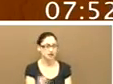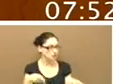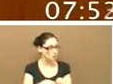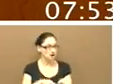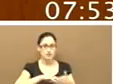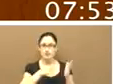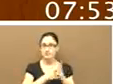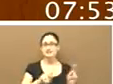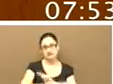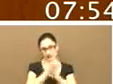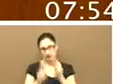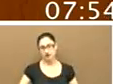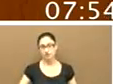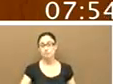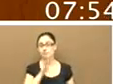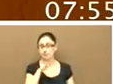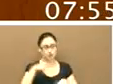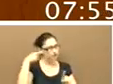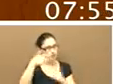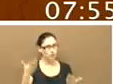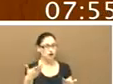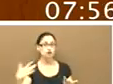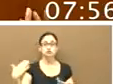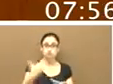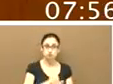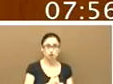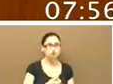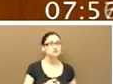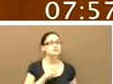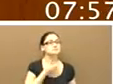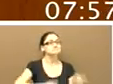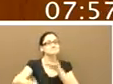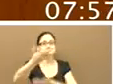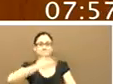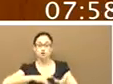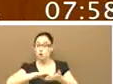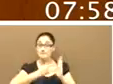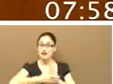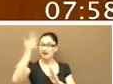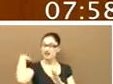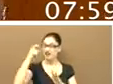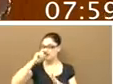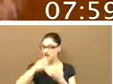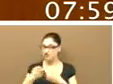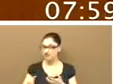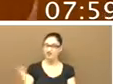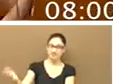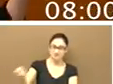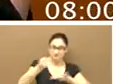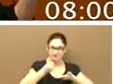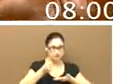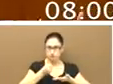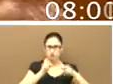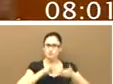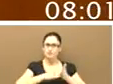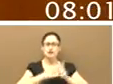internacionalización para que todos podamos aportar no heredar un plan pasado que no ha funcionado un nuevo plan consensuado con el sector